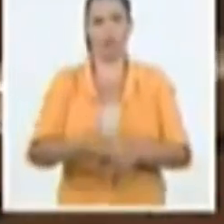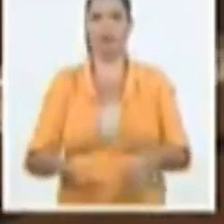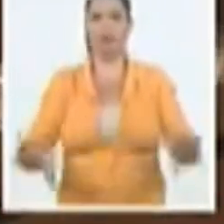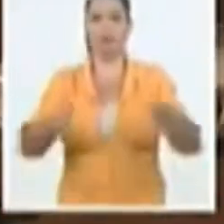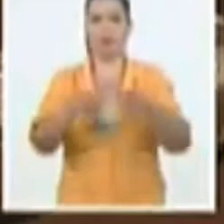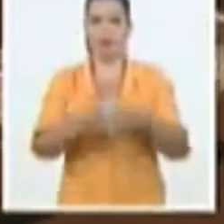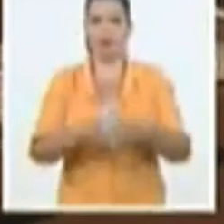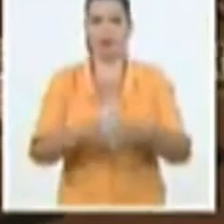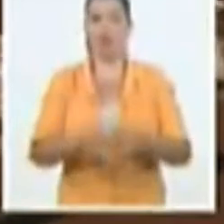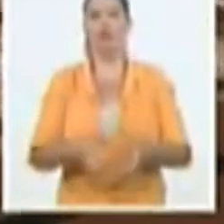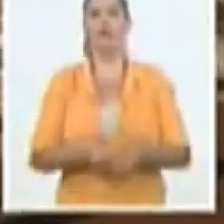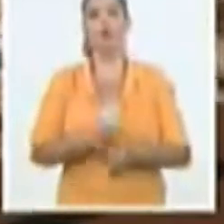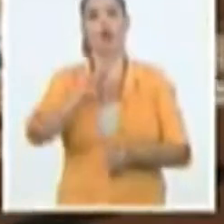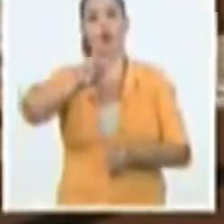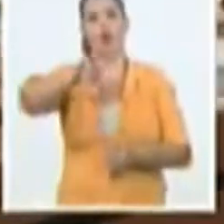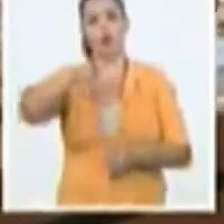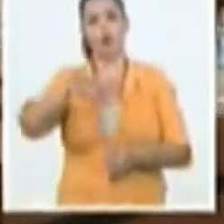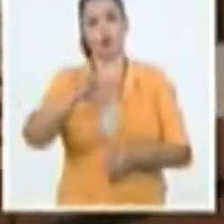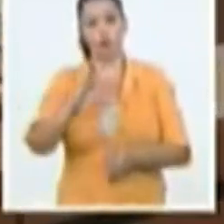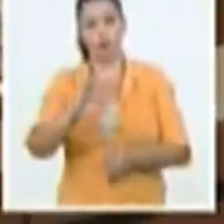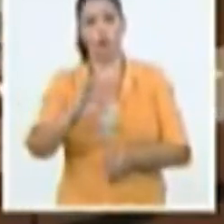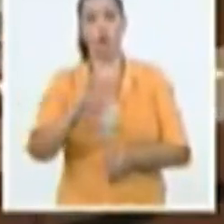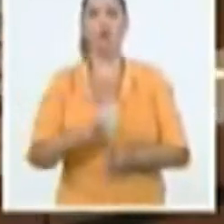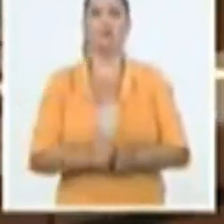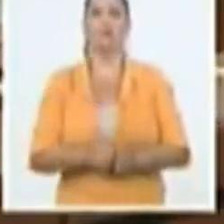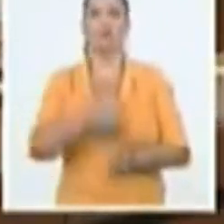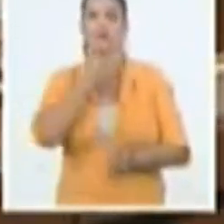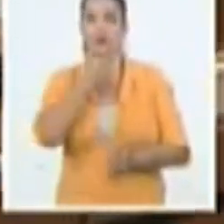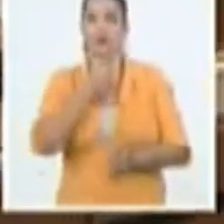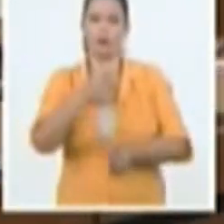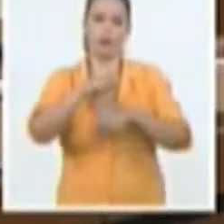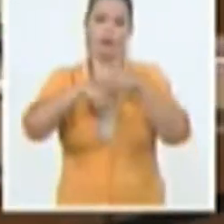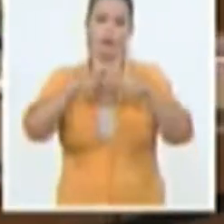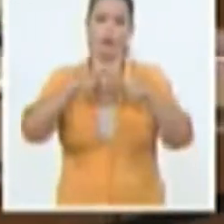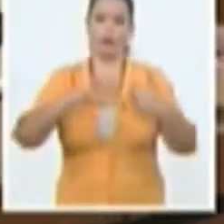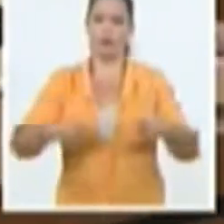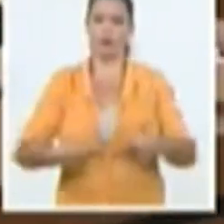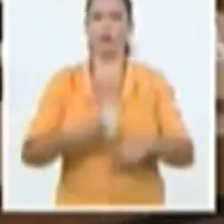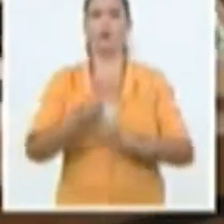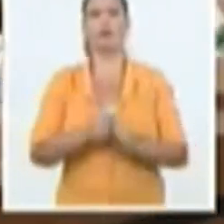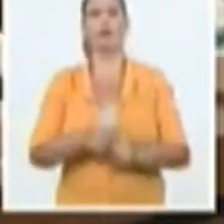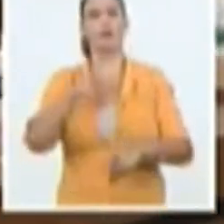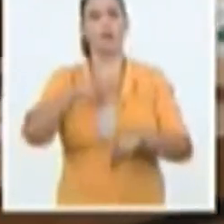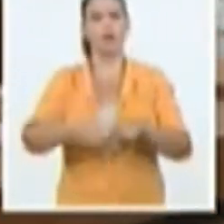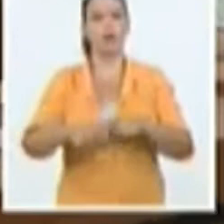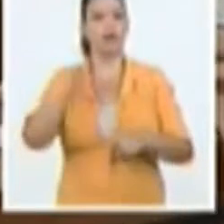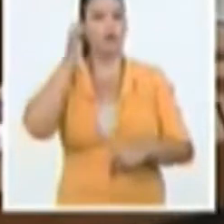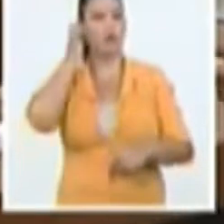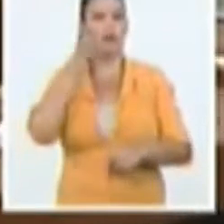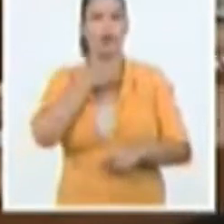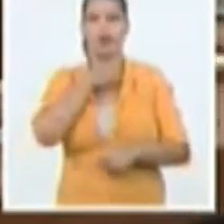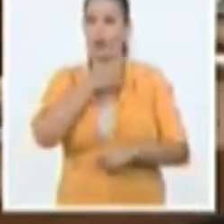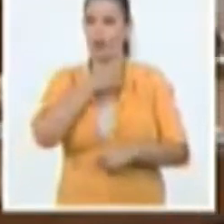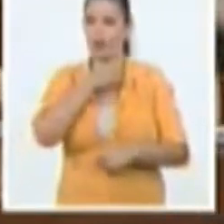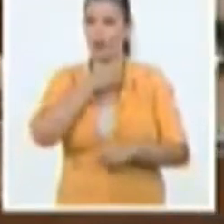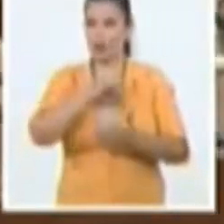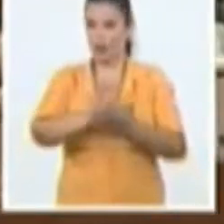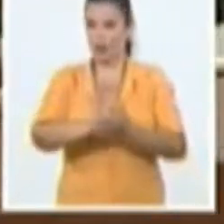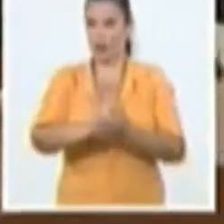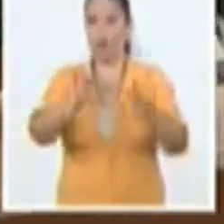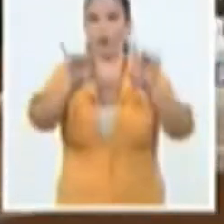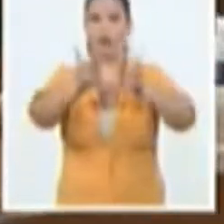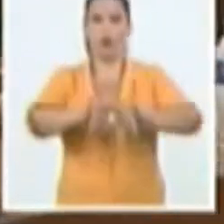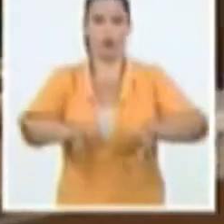aquí jóvenes de la Unión de Jóvenes Comunistas, de la Federación Estudiantil Universitaria, de la Federación